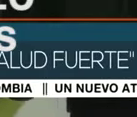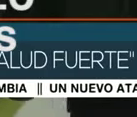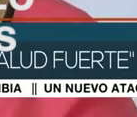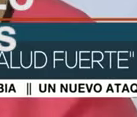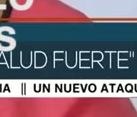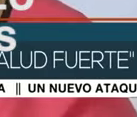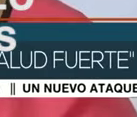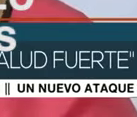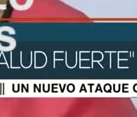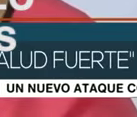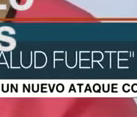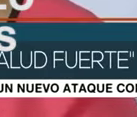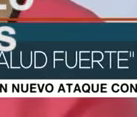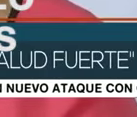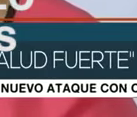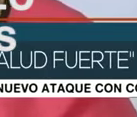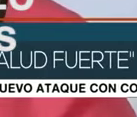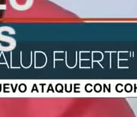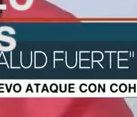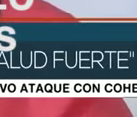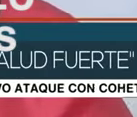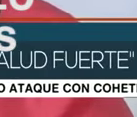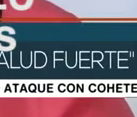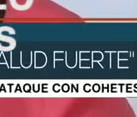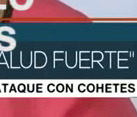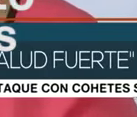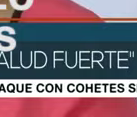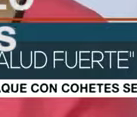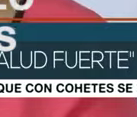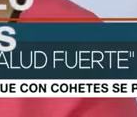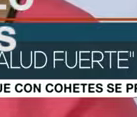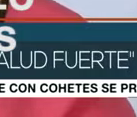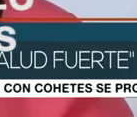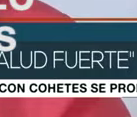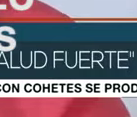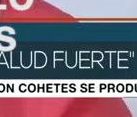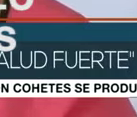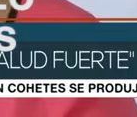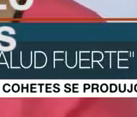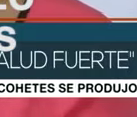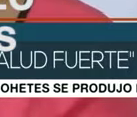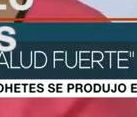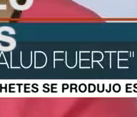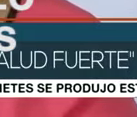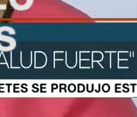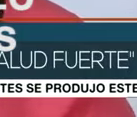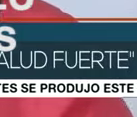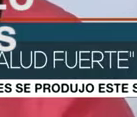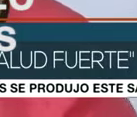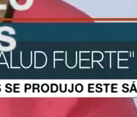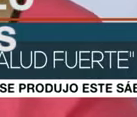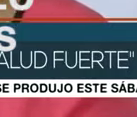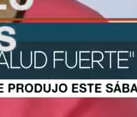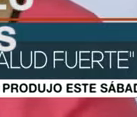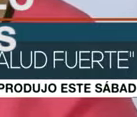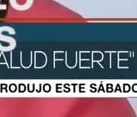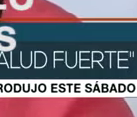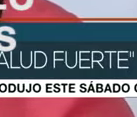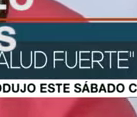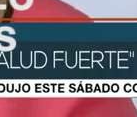La función social nuestra es recibir a los turistas, darle asistencia,